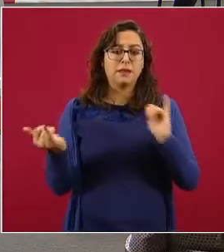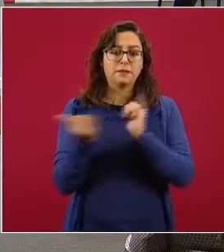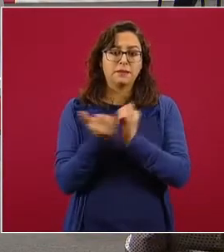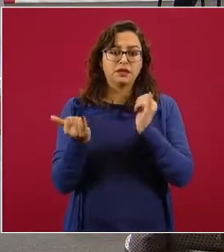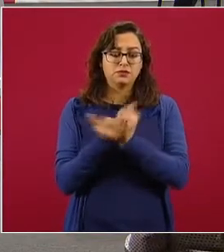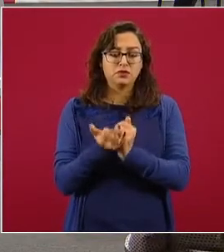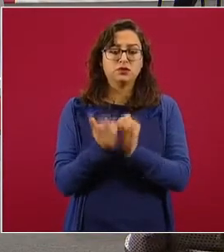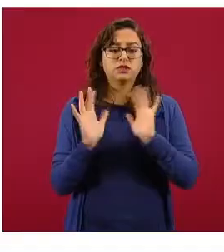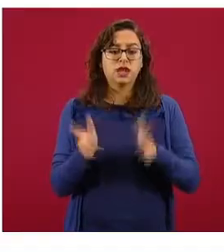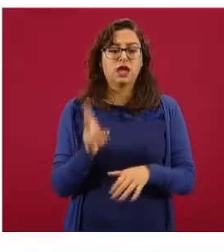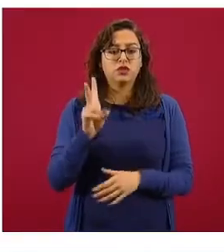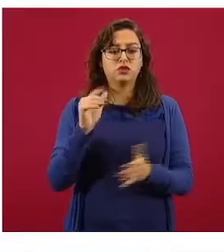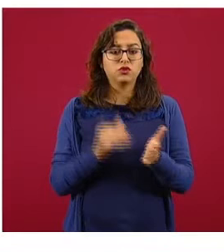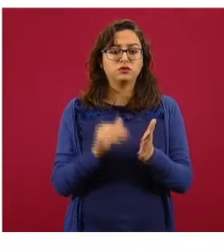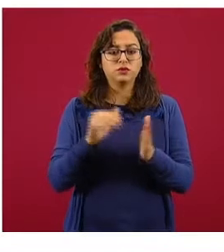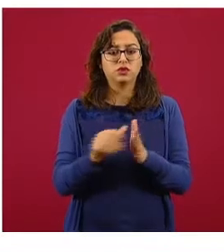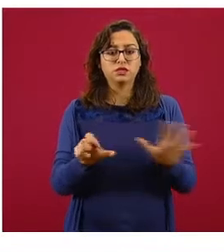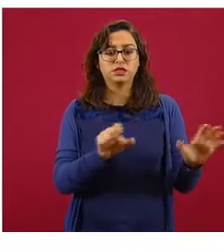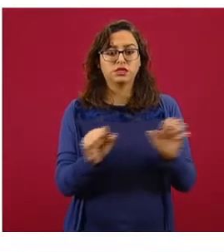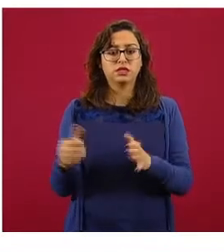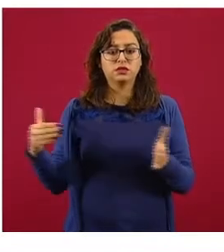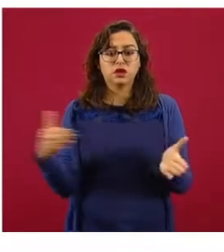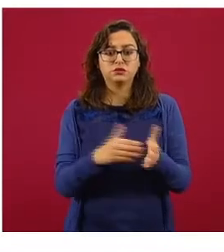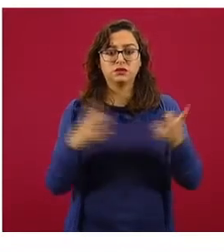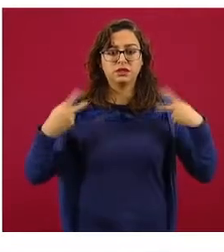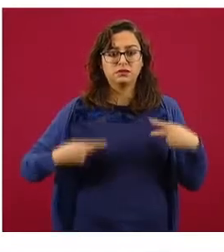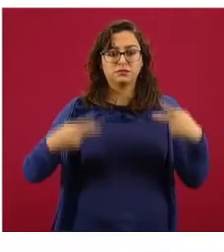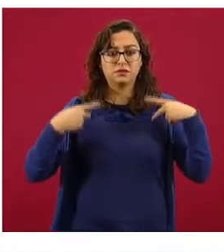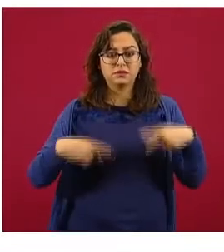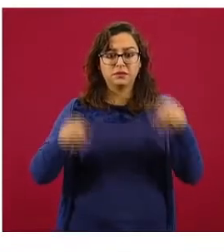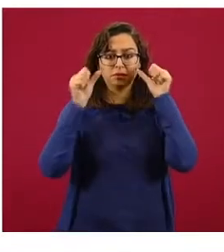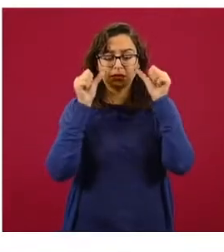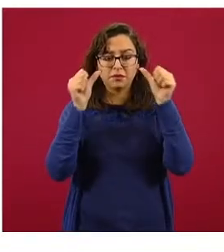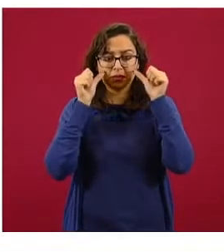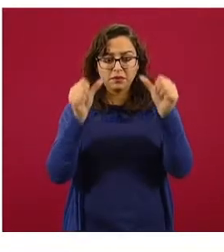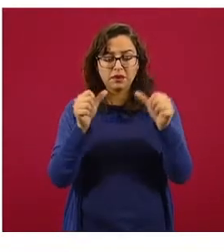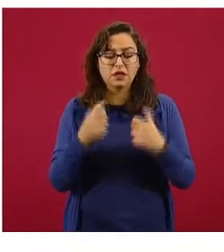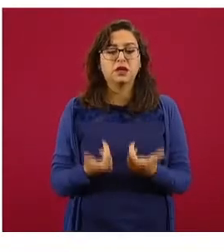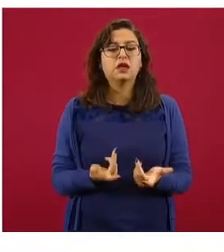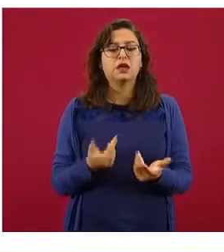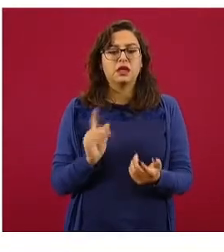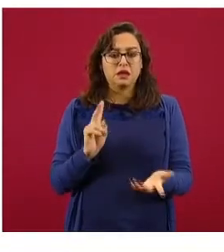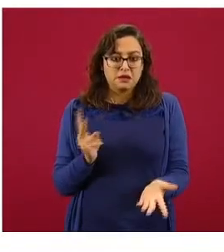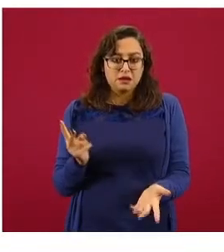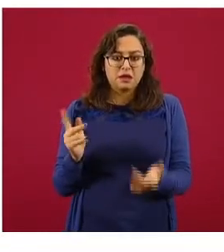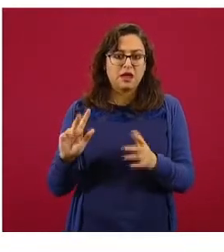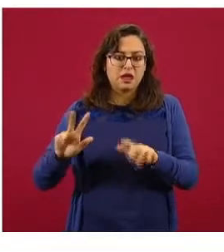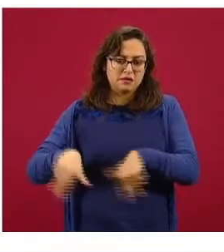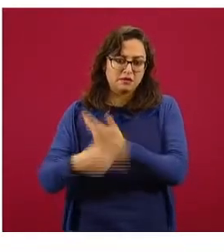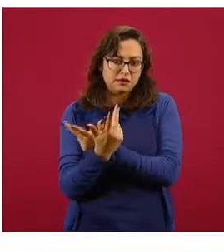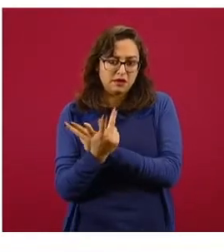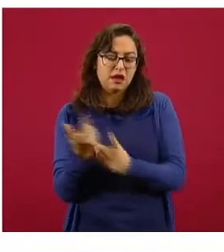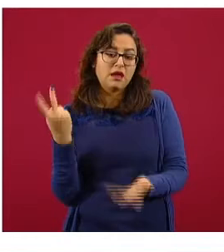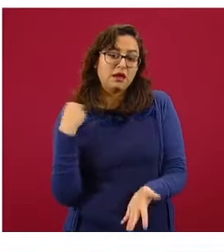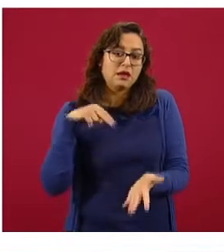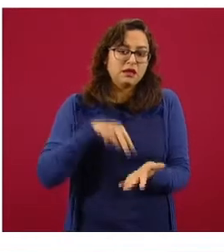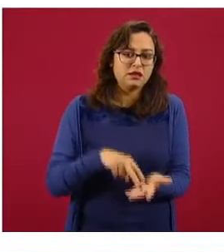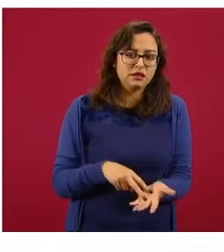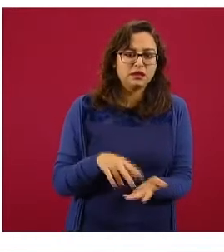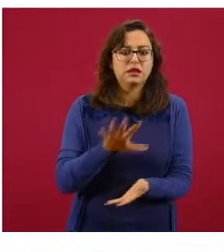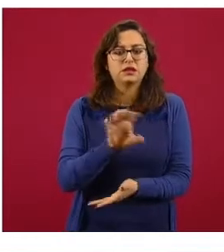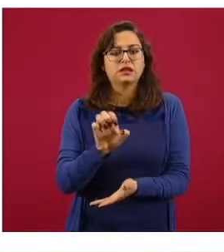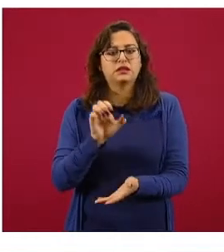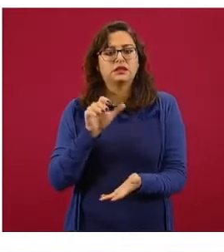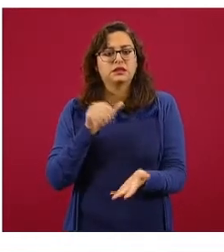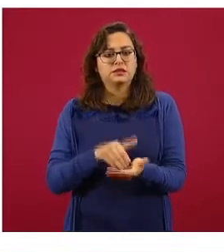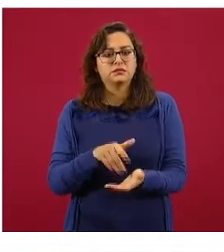número, 2,600,000 y de manera directa 571,000 personas en combinación con la Secretaría de Salud. Y